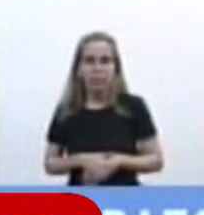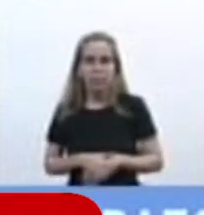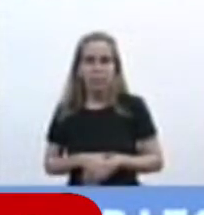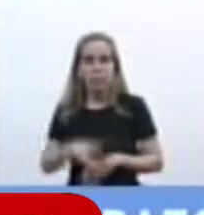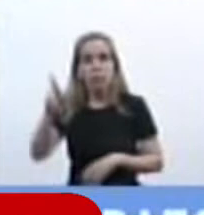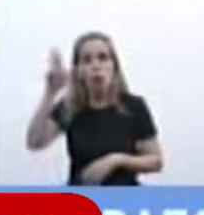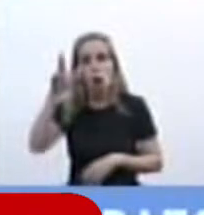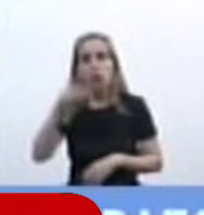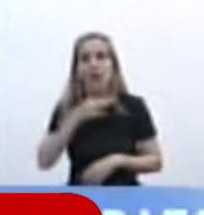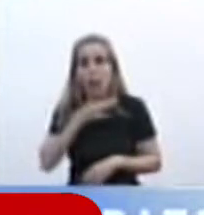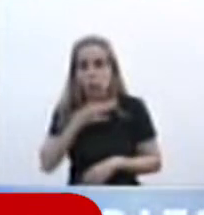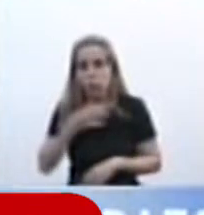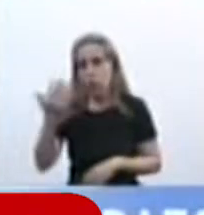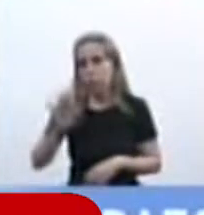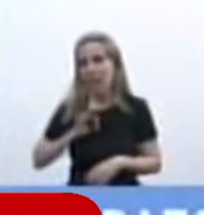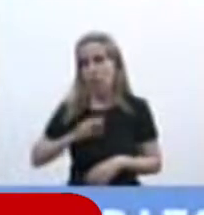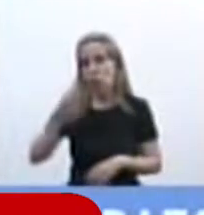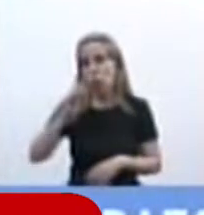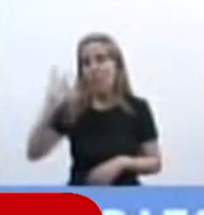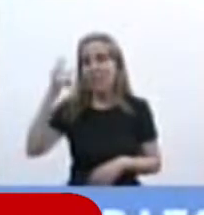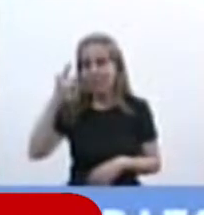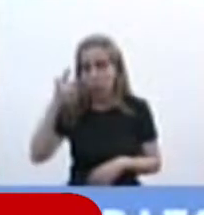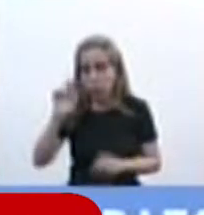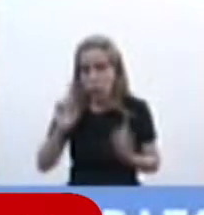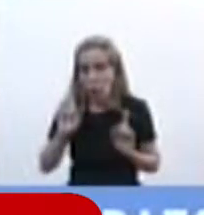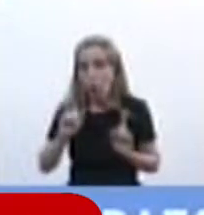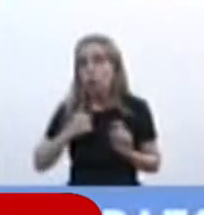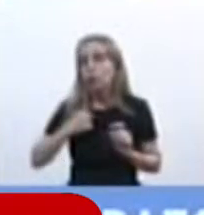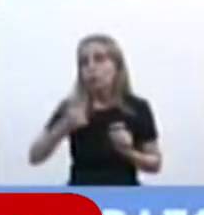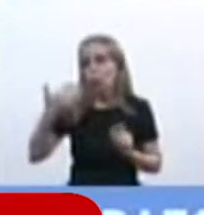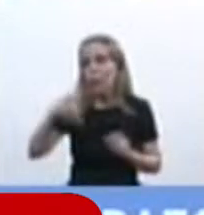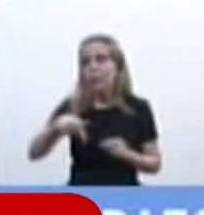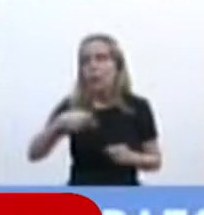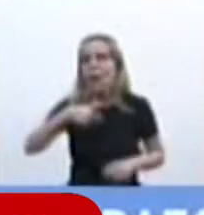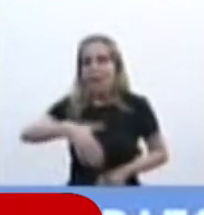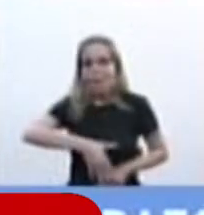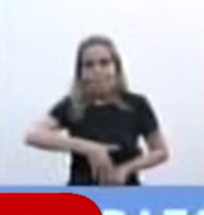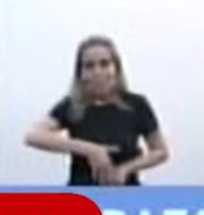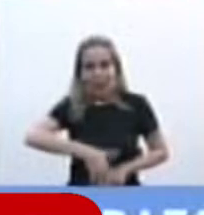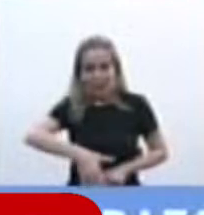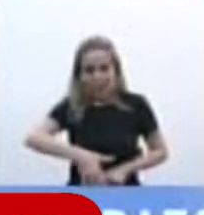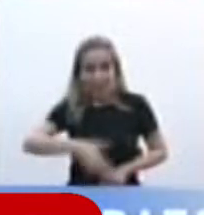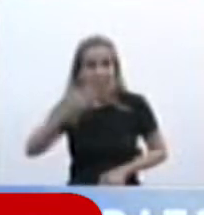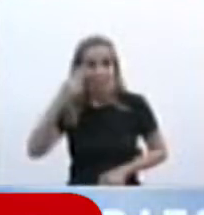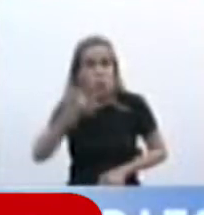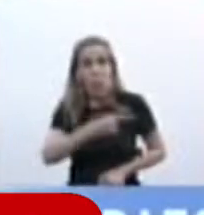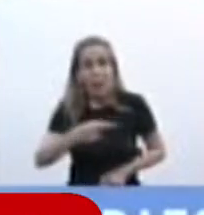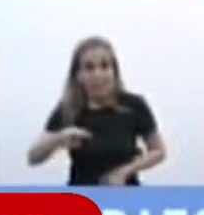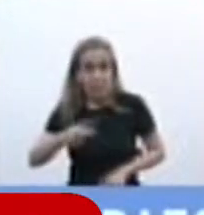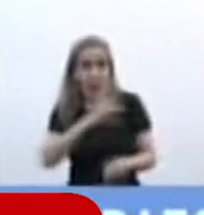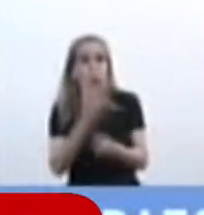El 8 de agosto del 2018 estaba embarazada de 9 semanas de mi cuarto